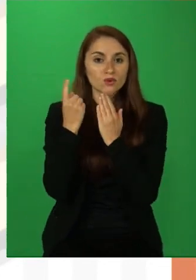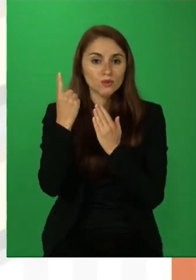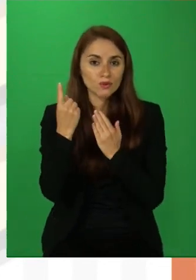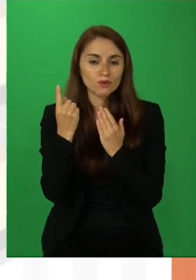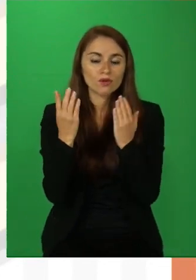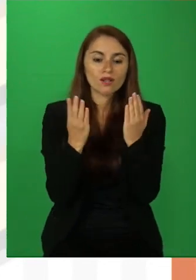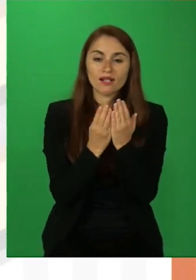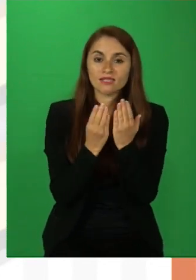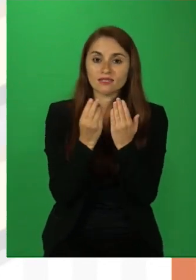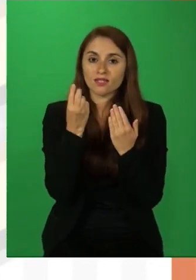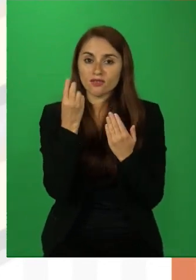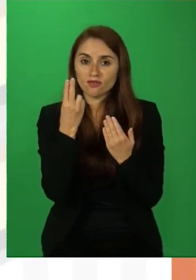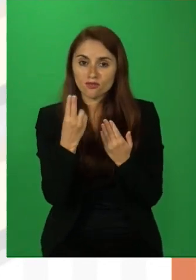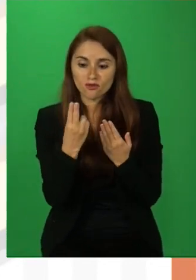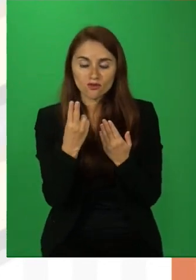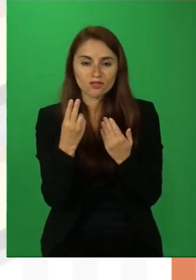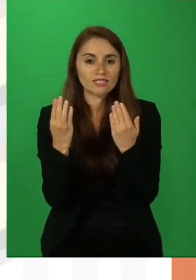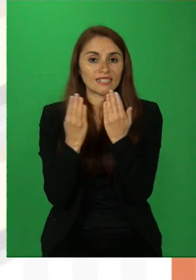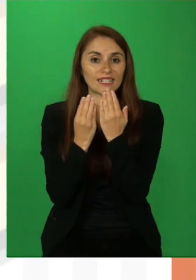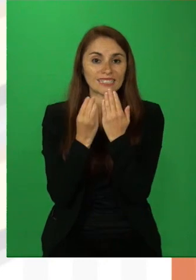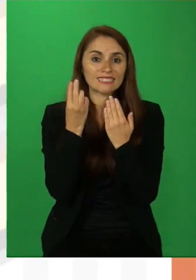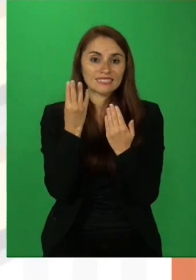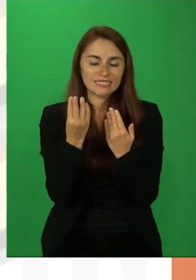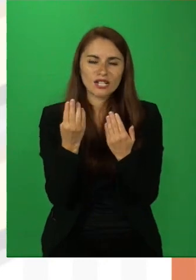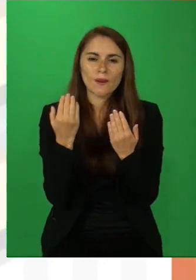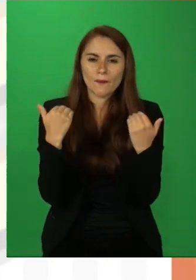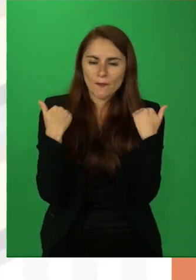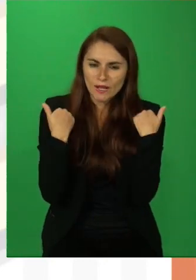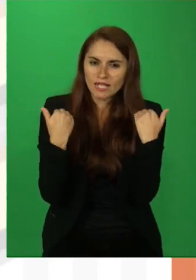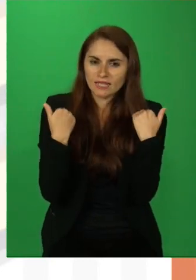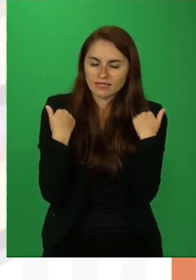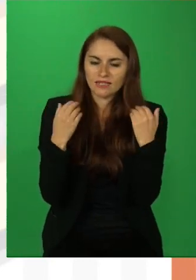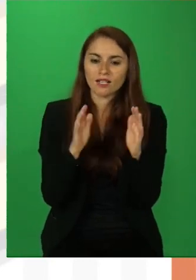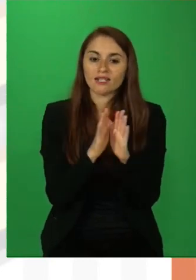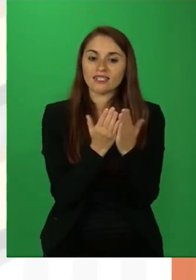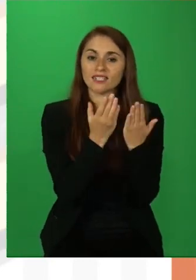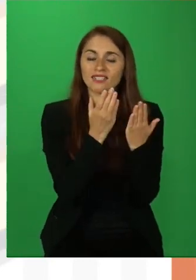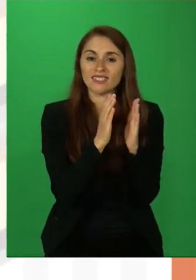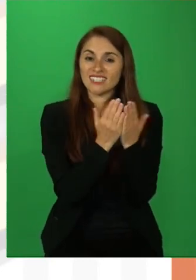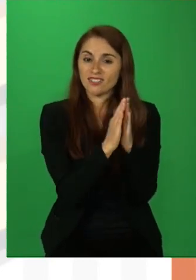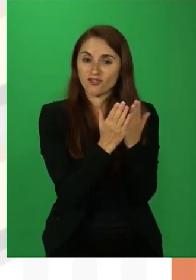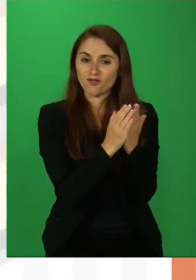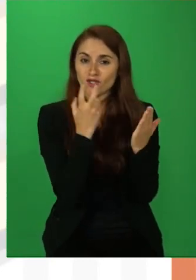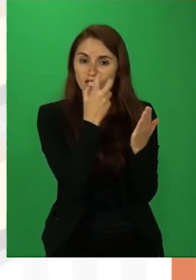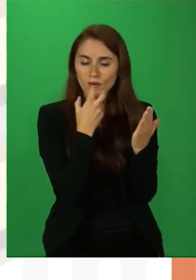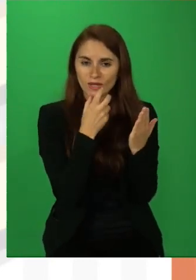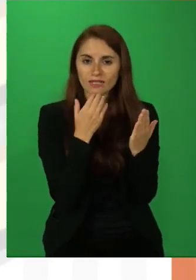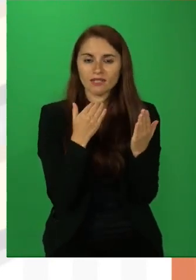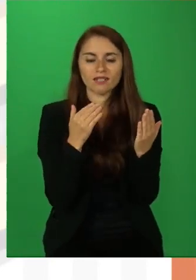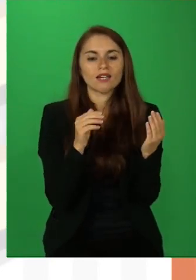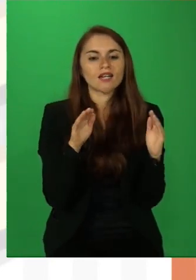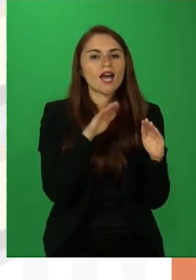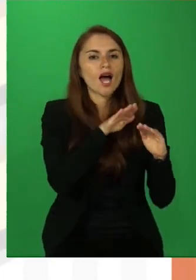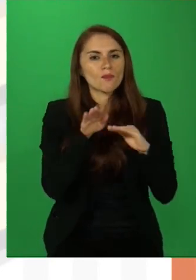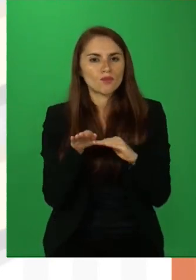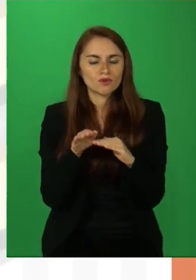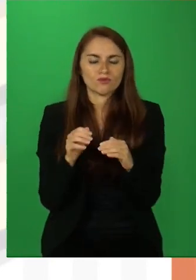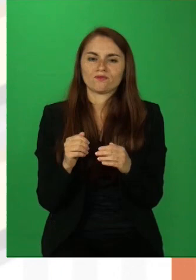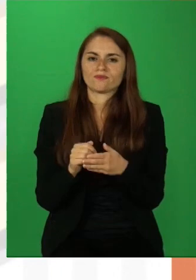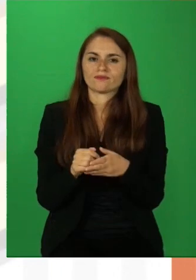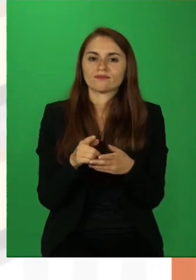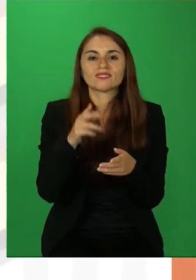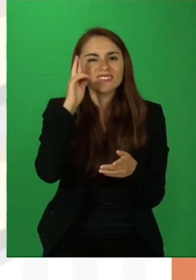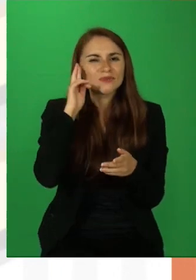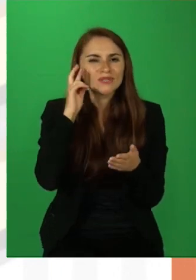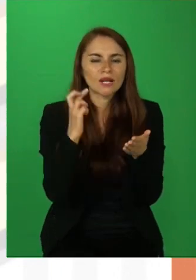número 2 y la clase número 3 la practiques con tu libro escolar. Recuerda que en la clase anterior te di como sugerencia